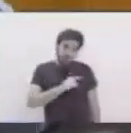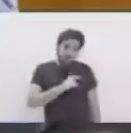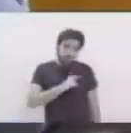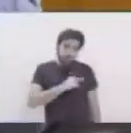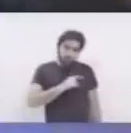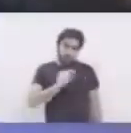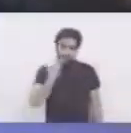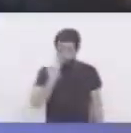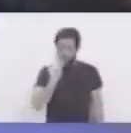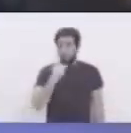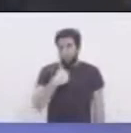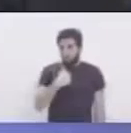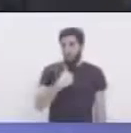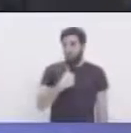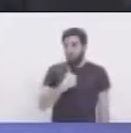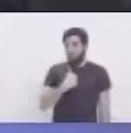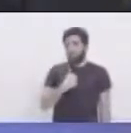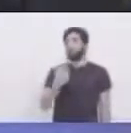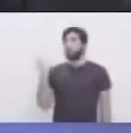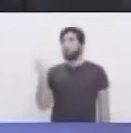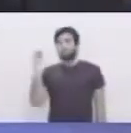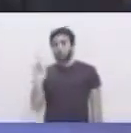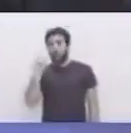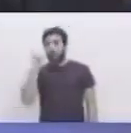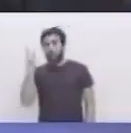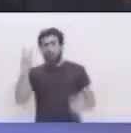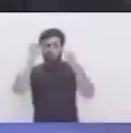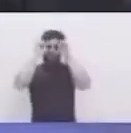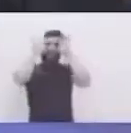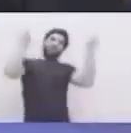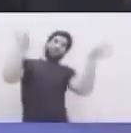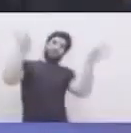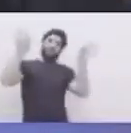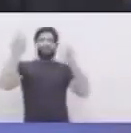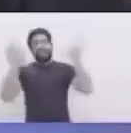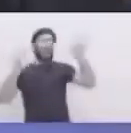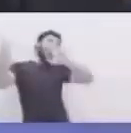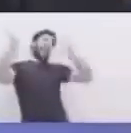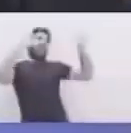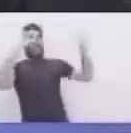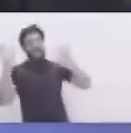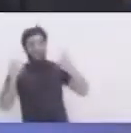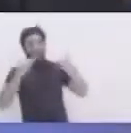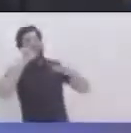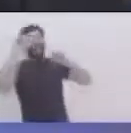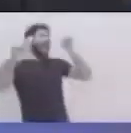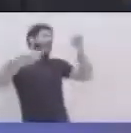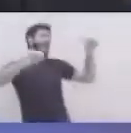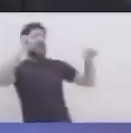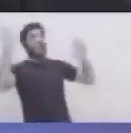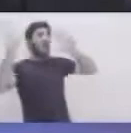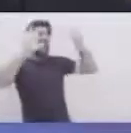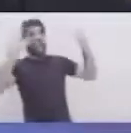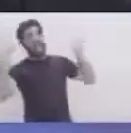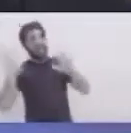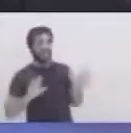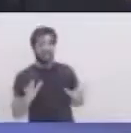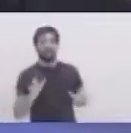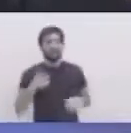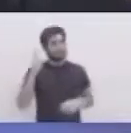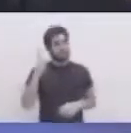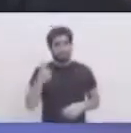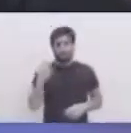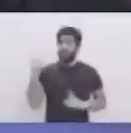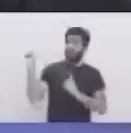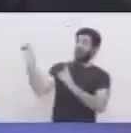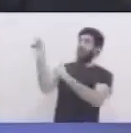de lo que era el niño, porque el niño brincaba, parecía despeinado, parecía así que gritaba mucho y que siempre